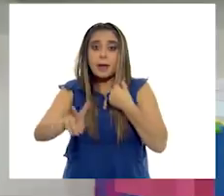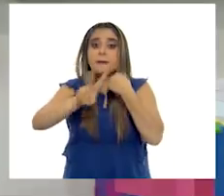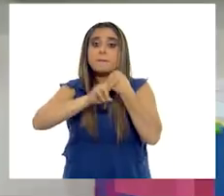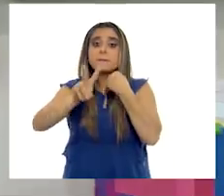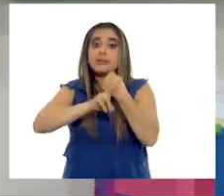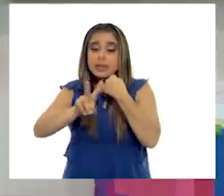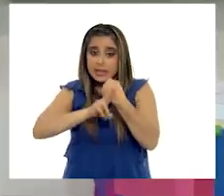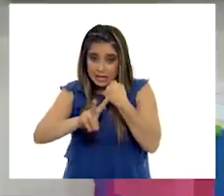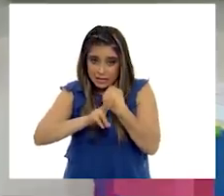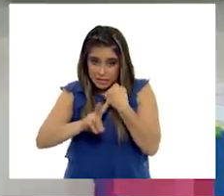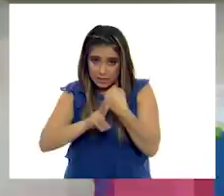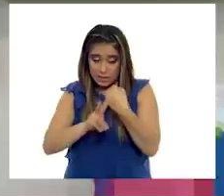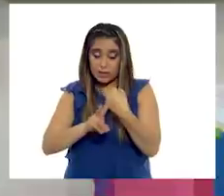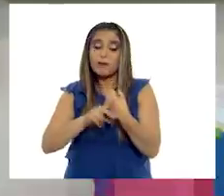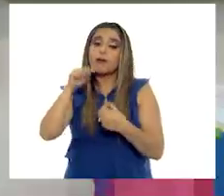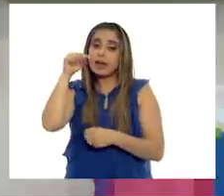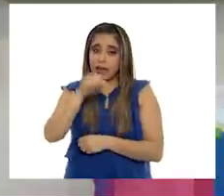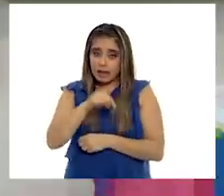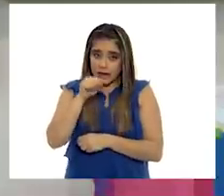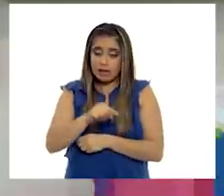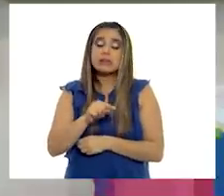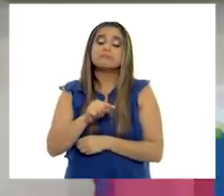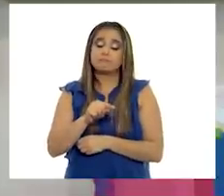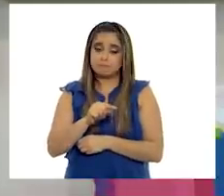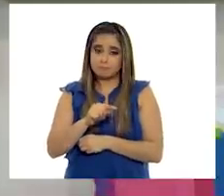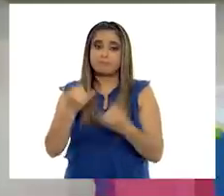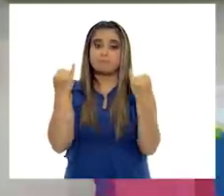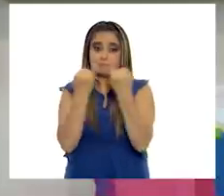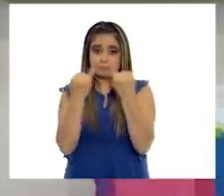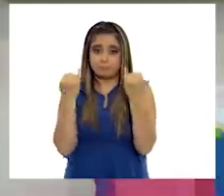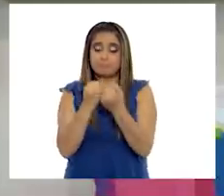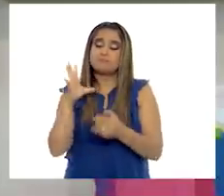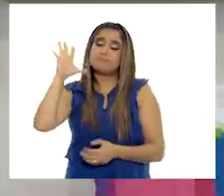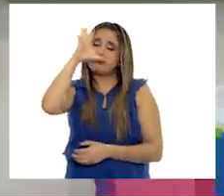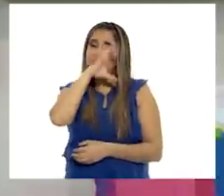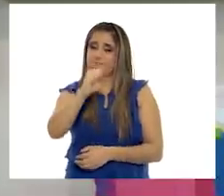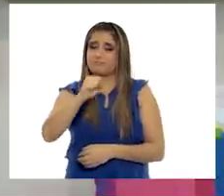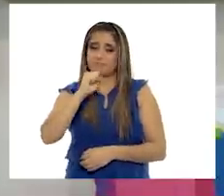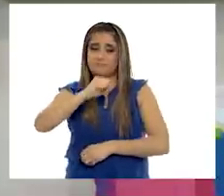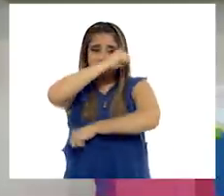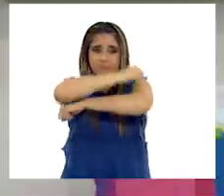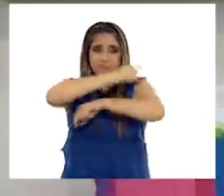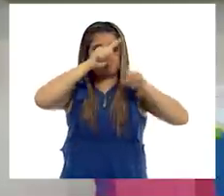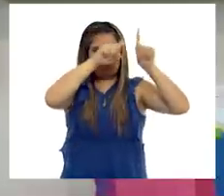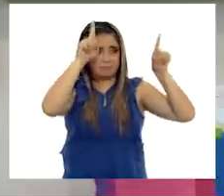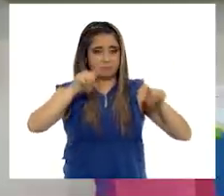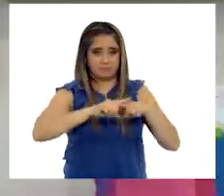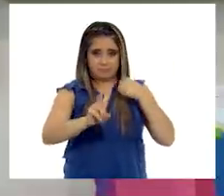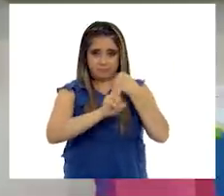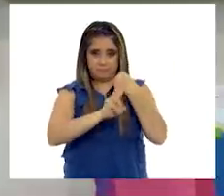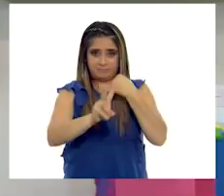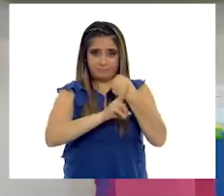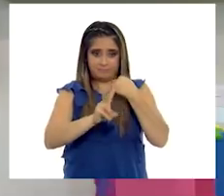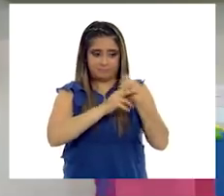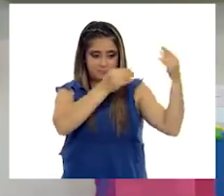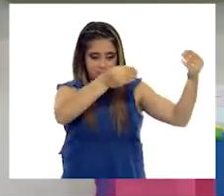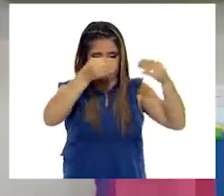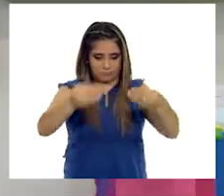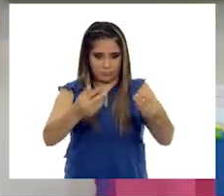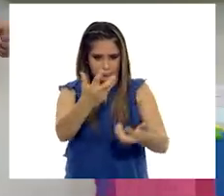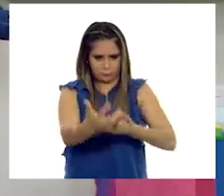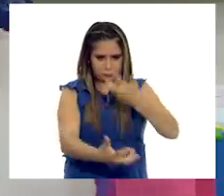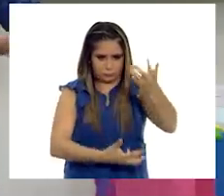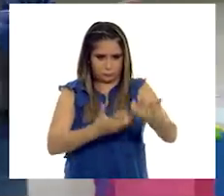otro material que ocupamos o que necesita aumentar su temperatura para moldearse. Es un poco extraño porque el